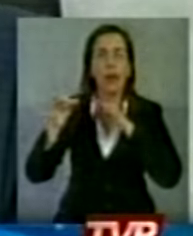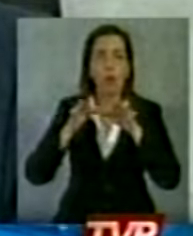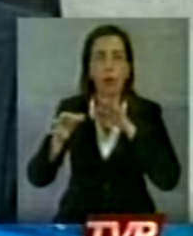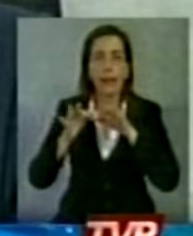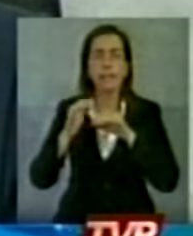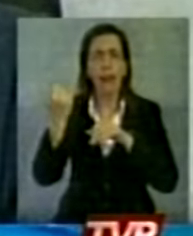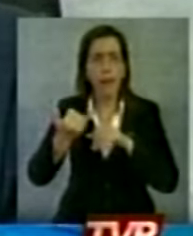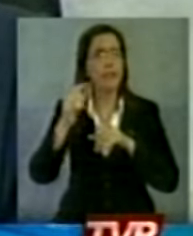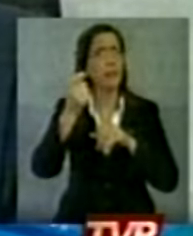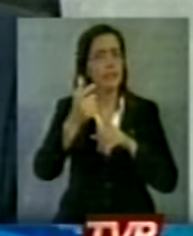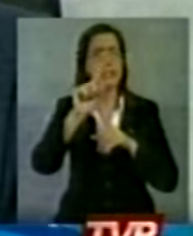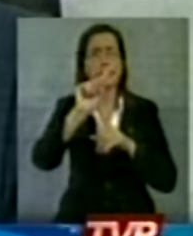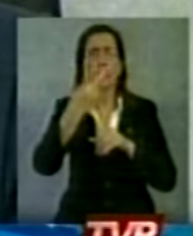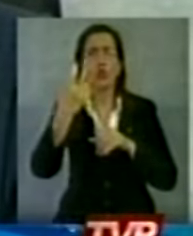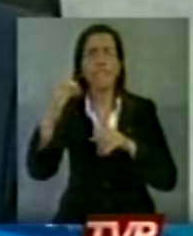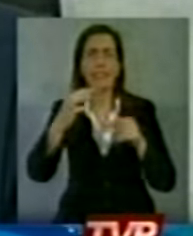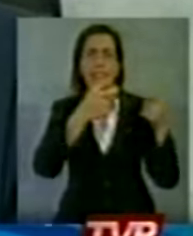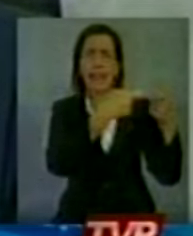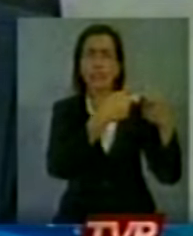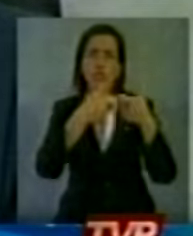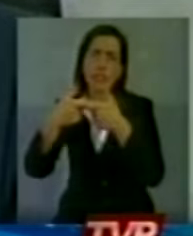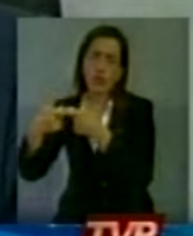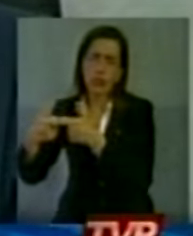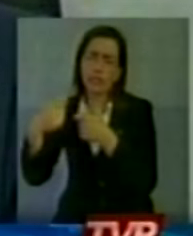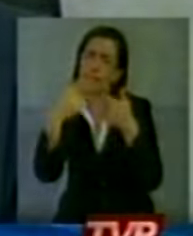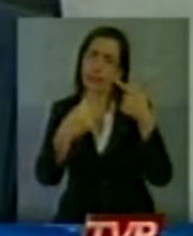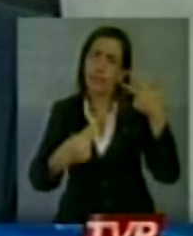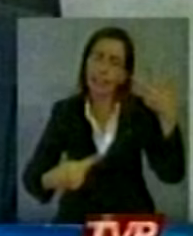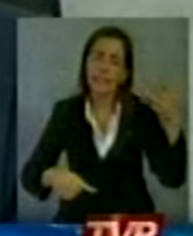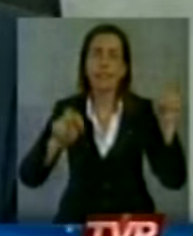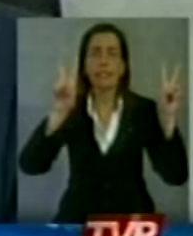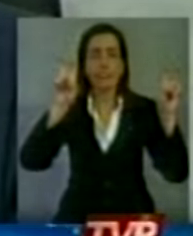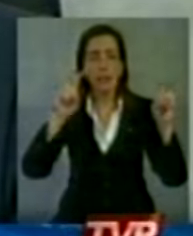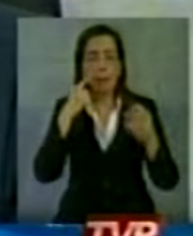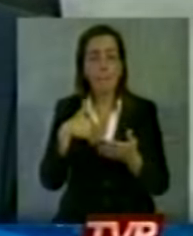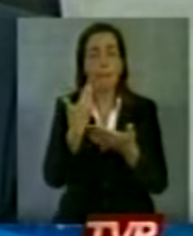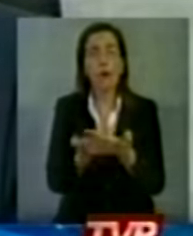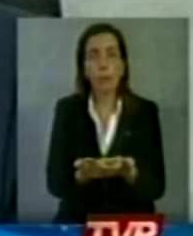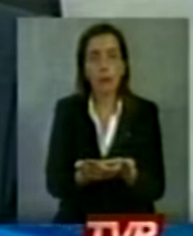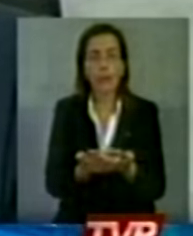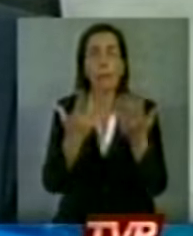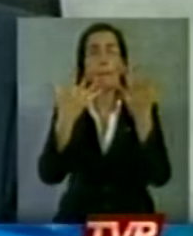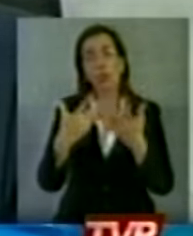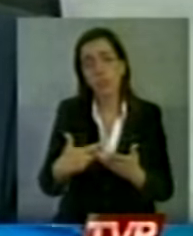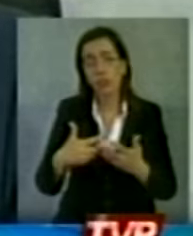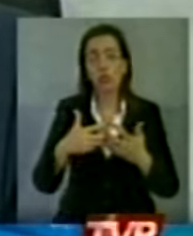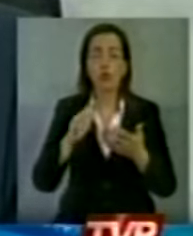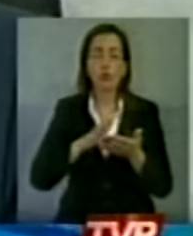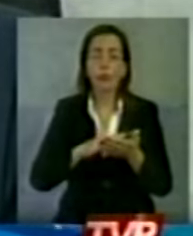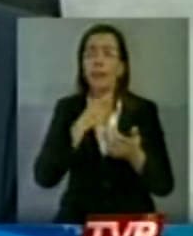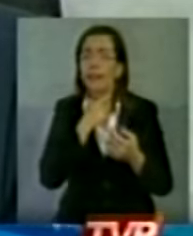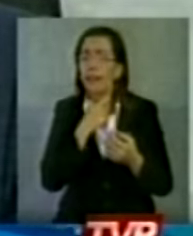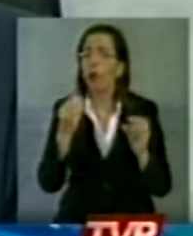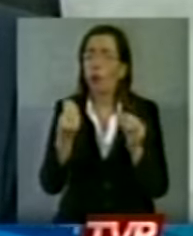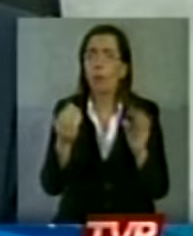el que participan más de 120 instituciones de nuestro medio, que presentaron su propuesta para que Tucumán avance en